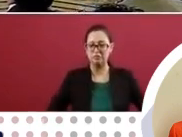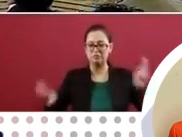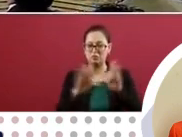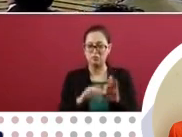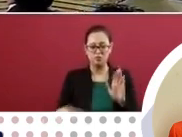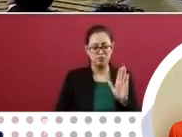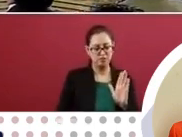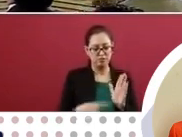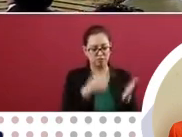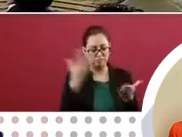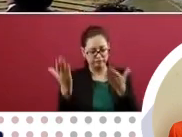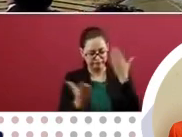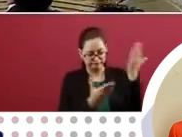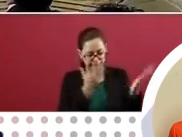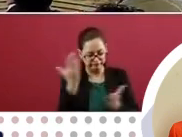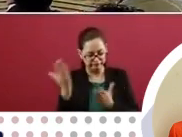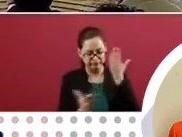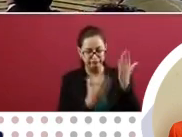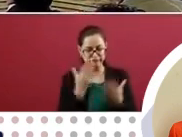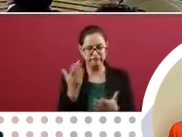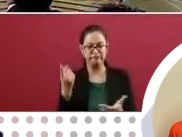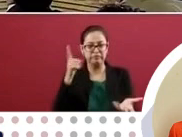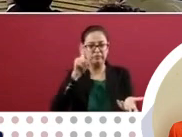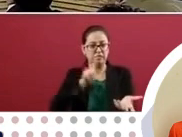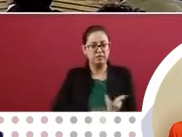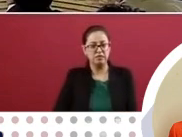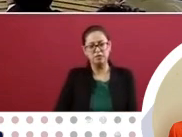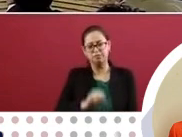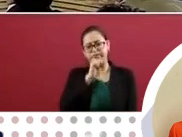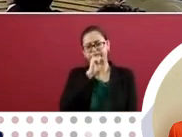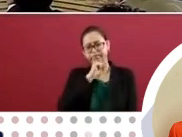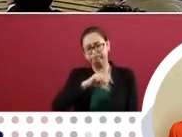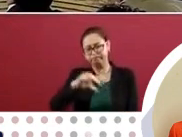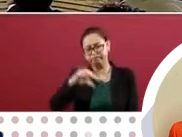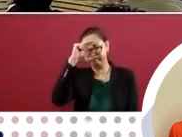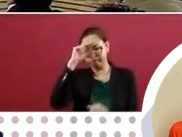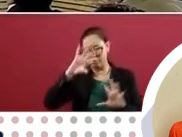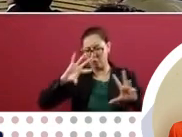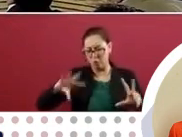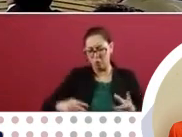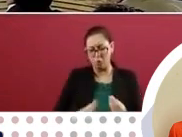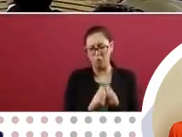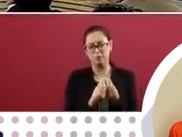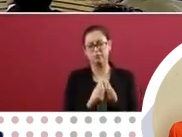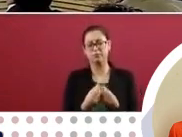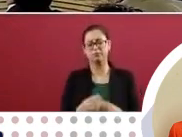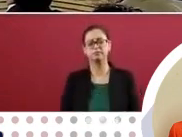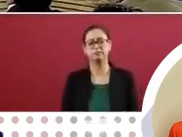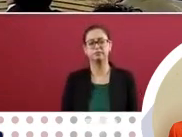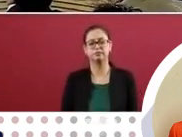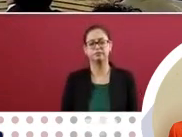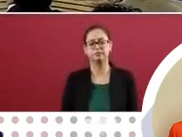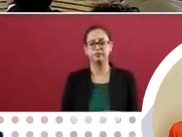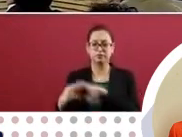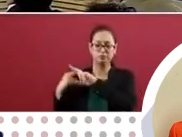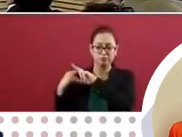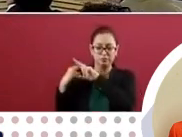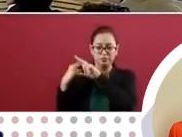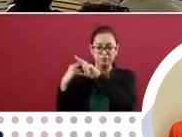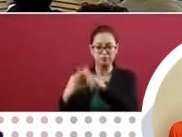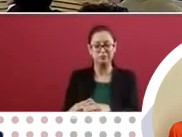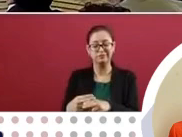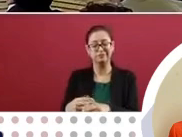bautizo. Esta información también la reveló el periódico Reforma y por eso es que se habla de él como el compadre,